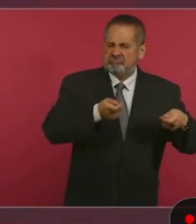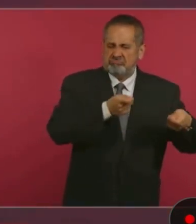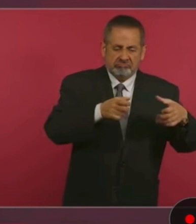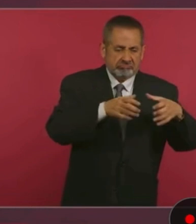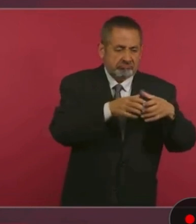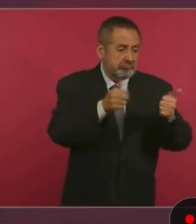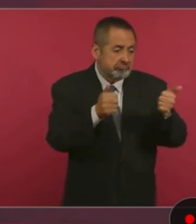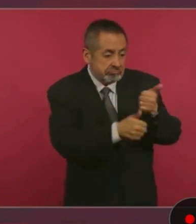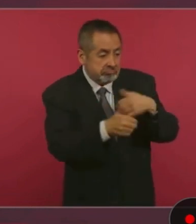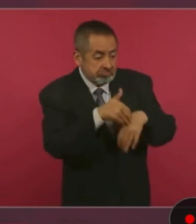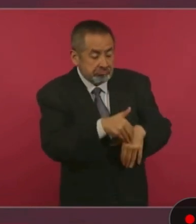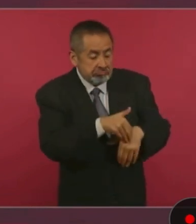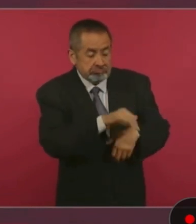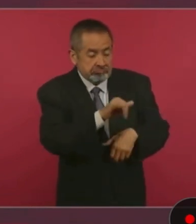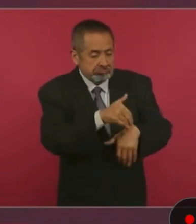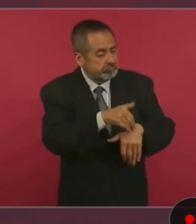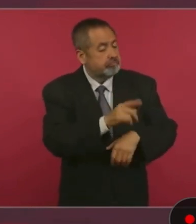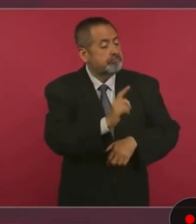y que no